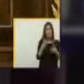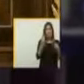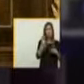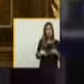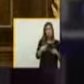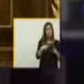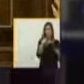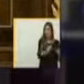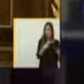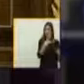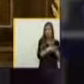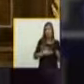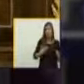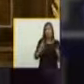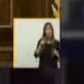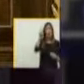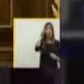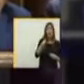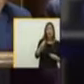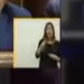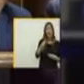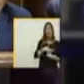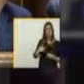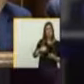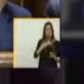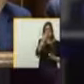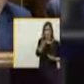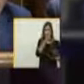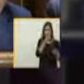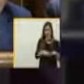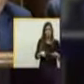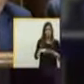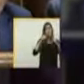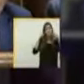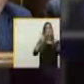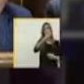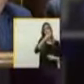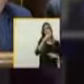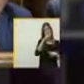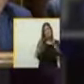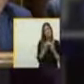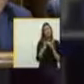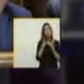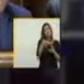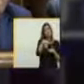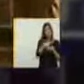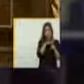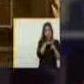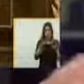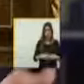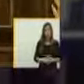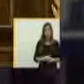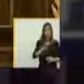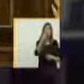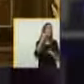ao bico de Pablo Iglesias, que algunas expresións que utilizou Rajoy repetidamente, por exemplo, isto lo entiende cualquiera, ¿no? Bueno,